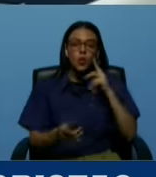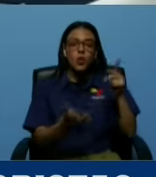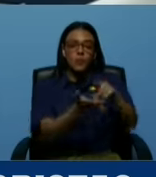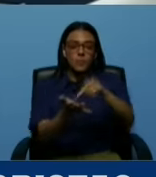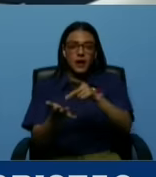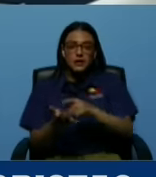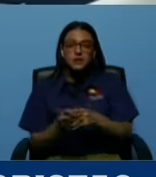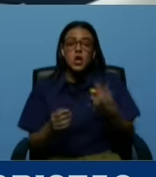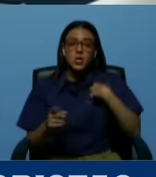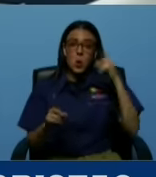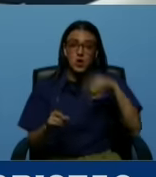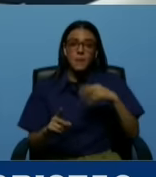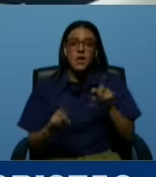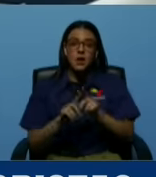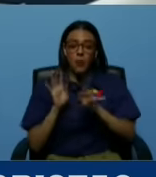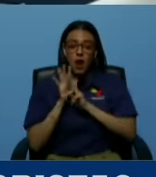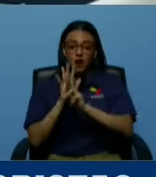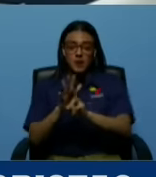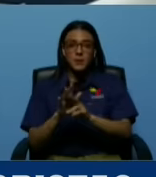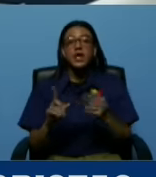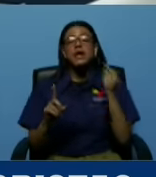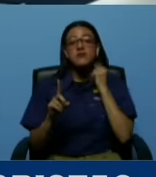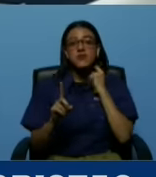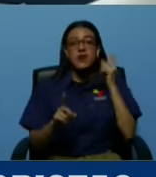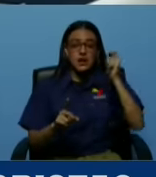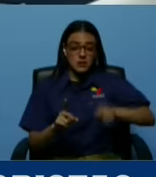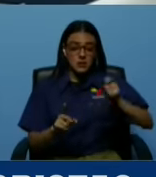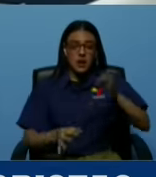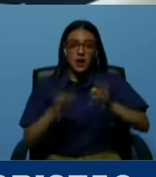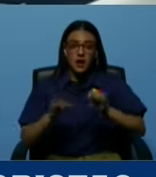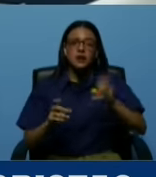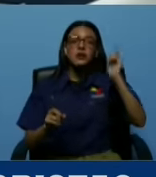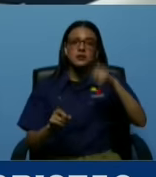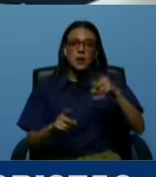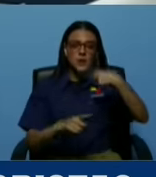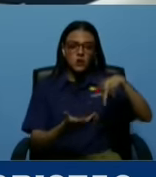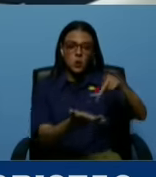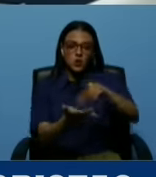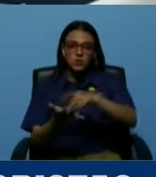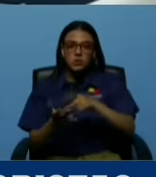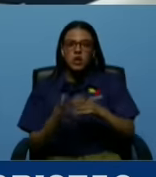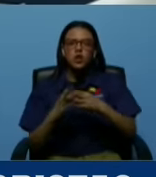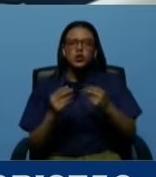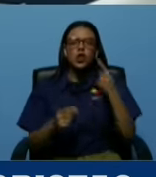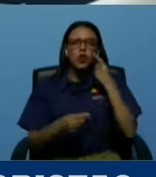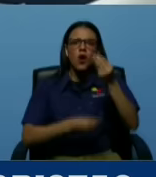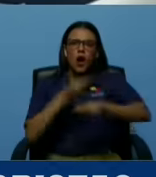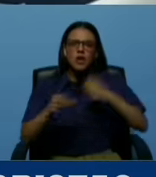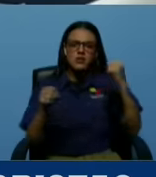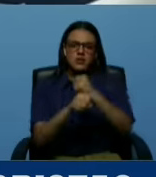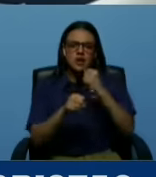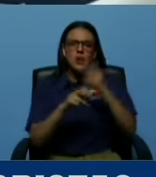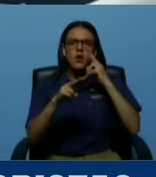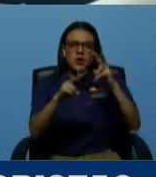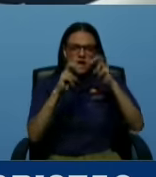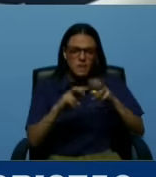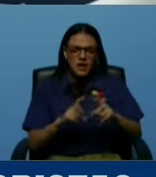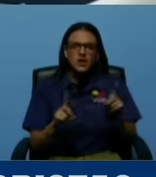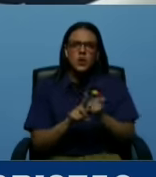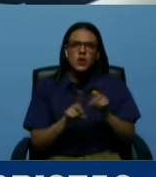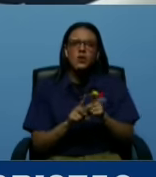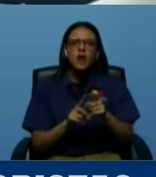de mi persona y el fiscal designado ante la sala electoral está haciendo los peritajes correspondientes. Esta es la etapa de los